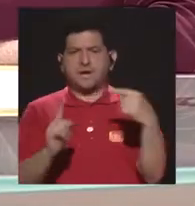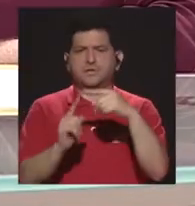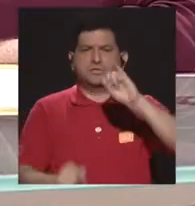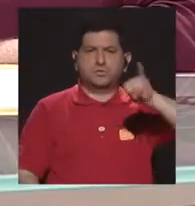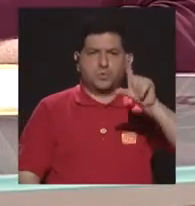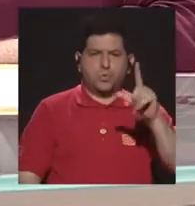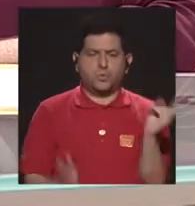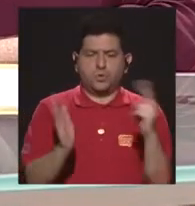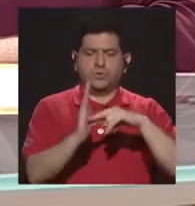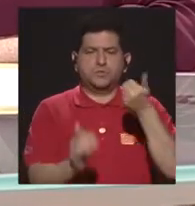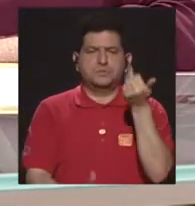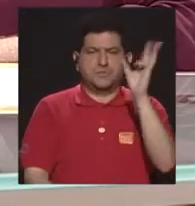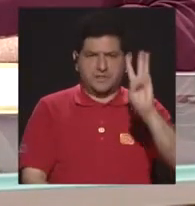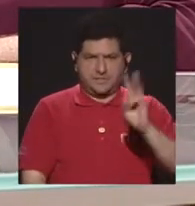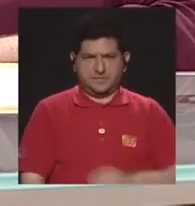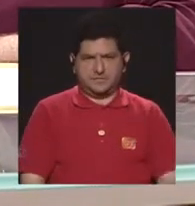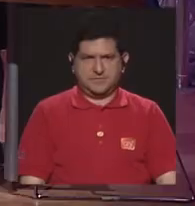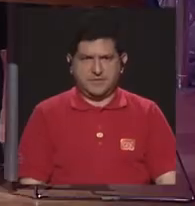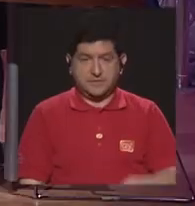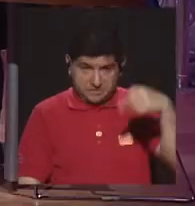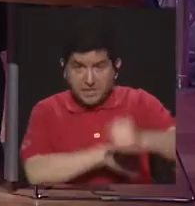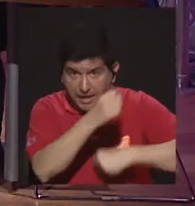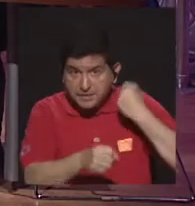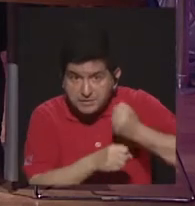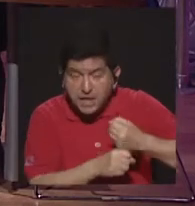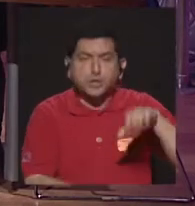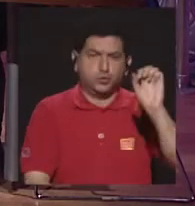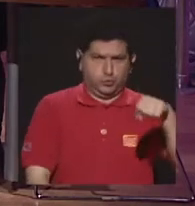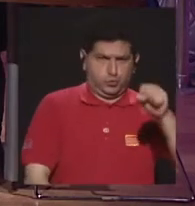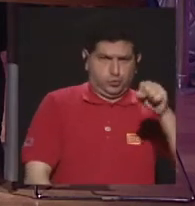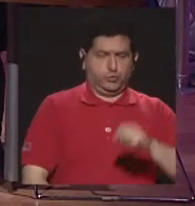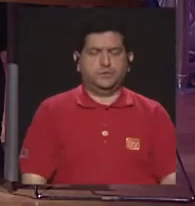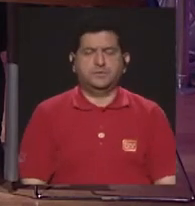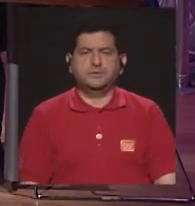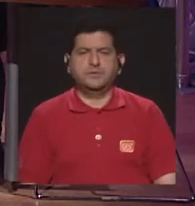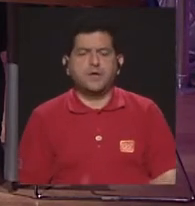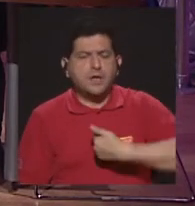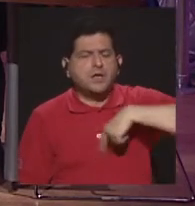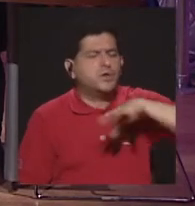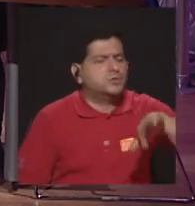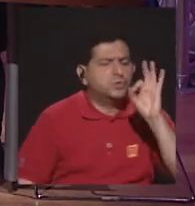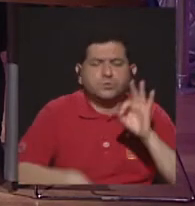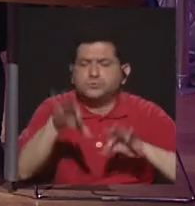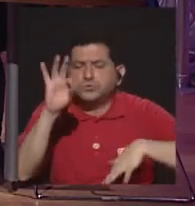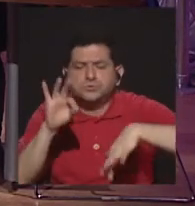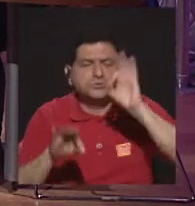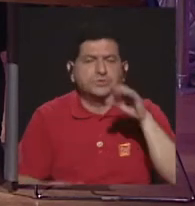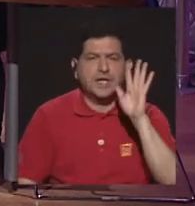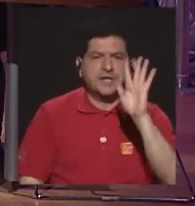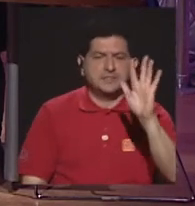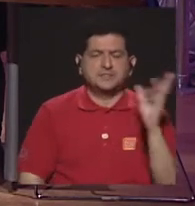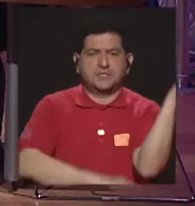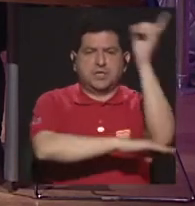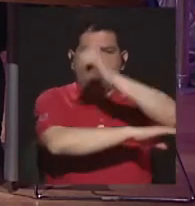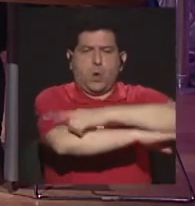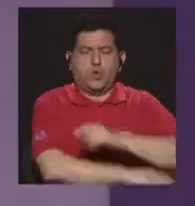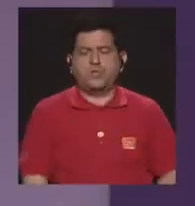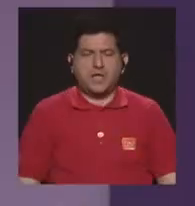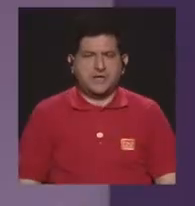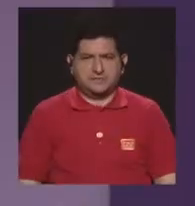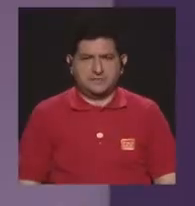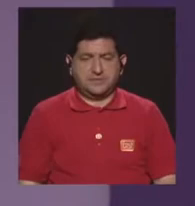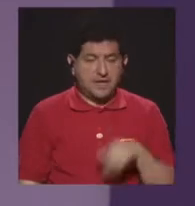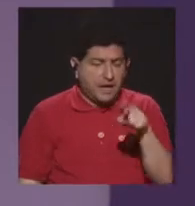del 2016, de este año, e hicimos una escogencia al azar de 5 fechas en las que